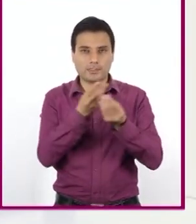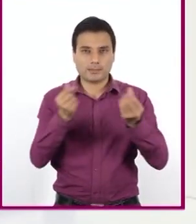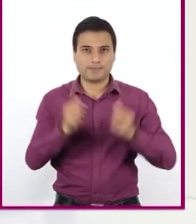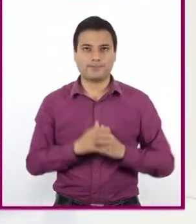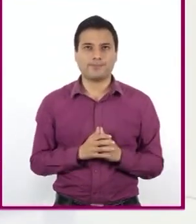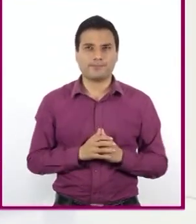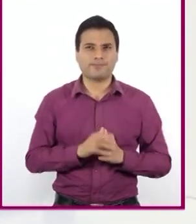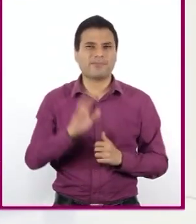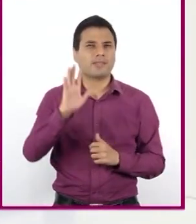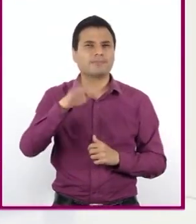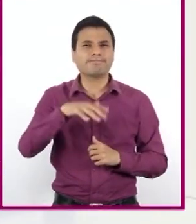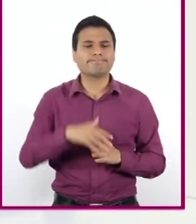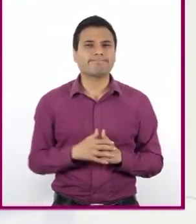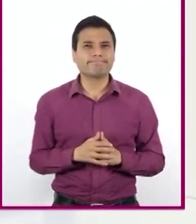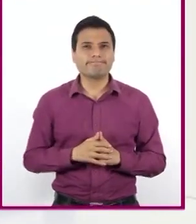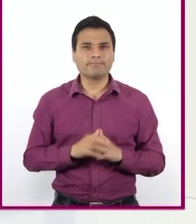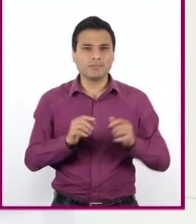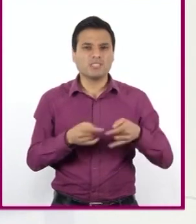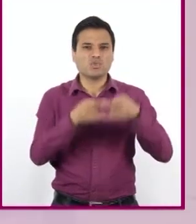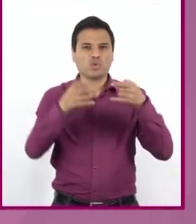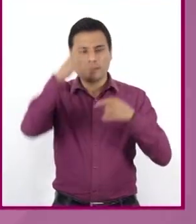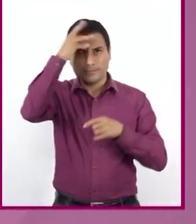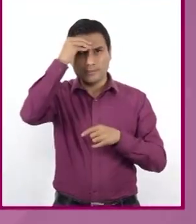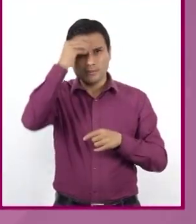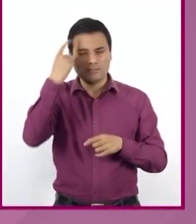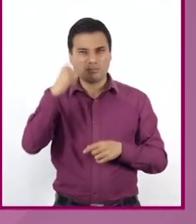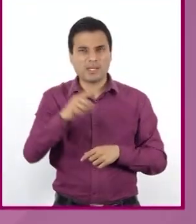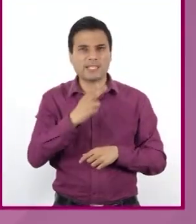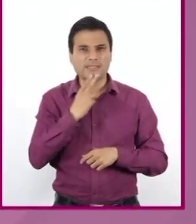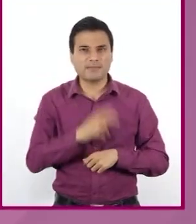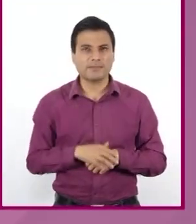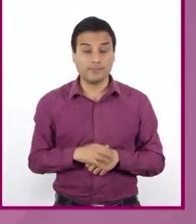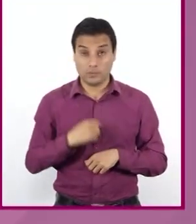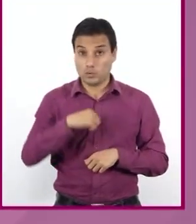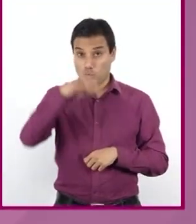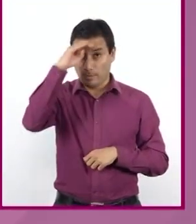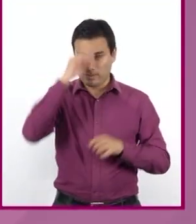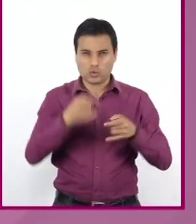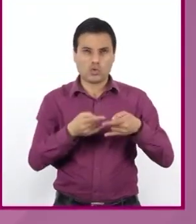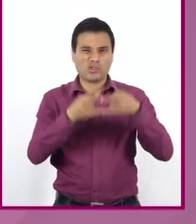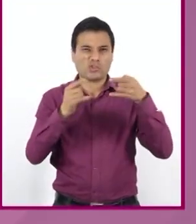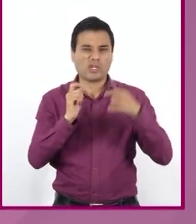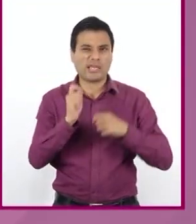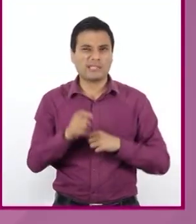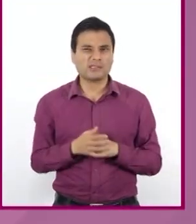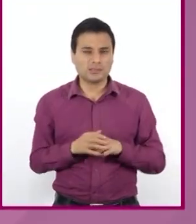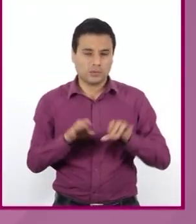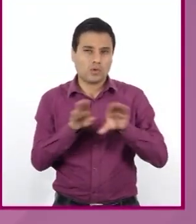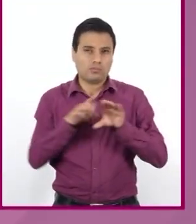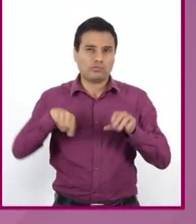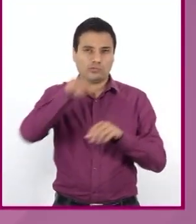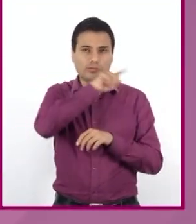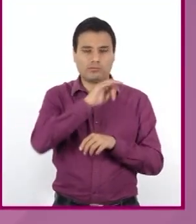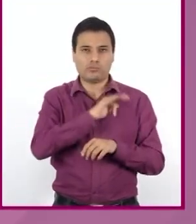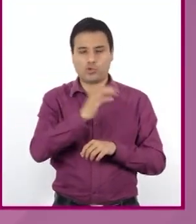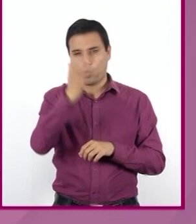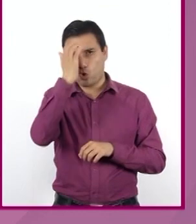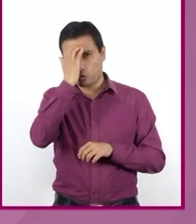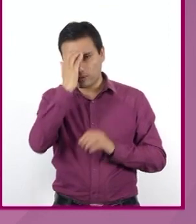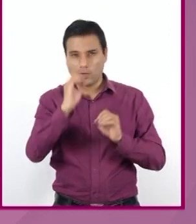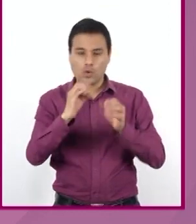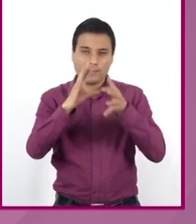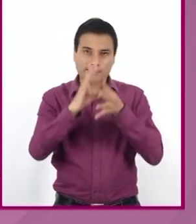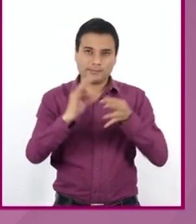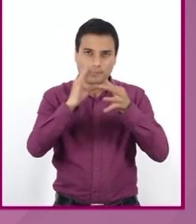¿para qué nos sirve aprender historia? Yo pienso que la historia es una forma y manera de conocer y explicar características